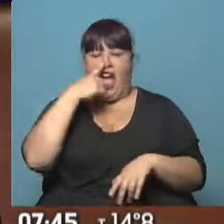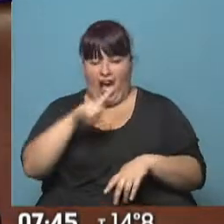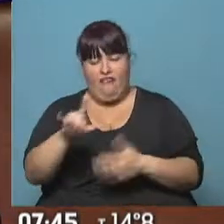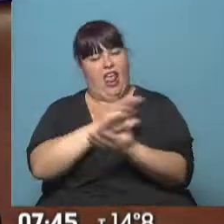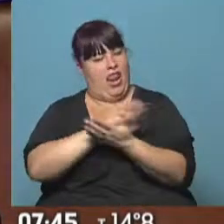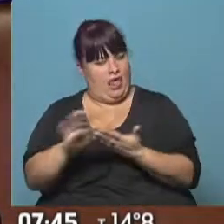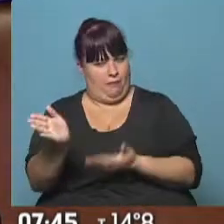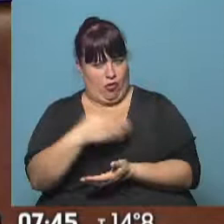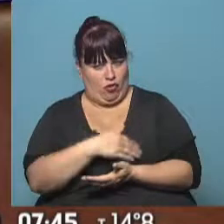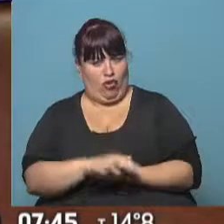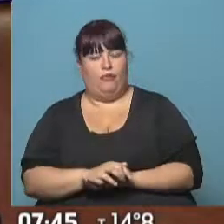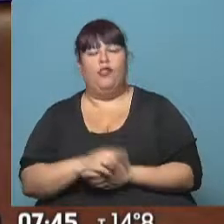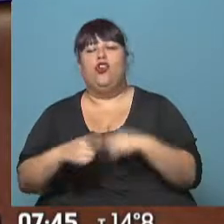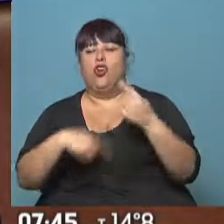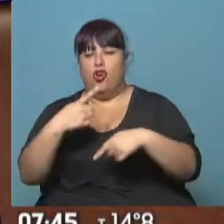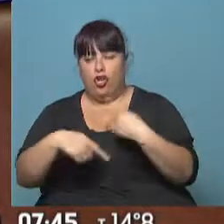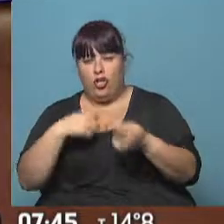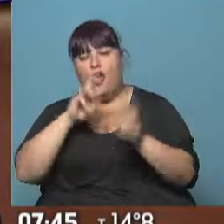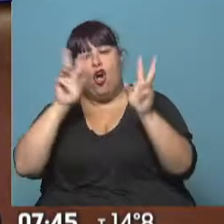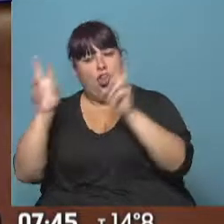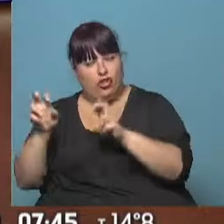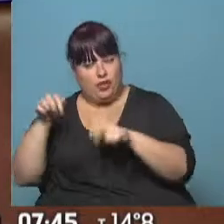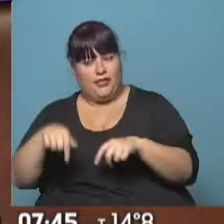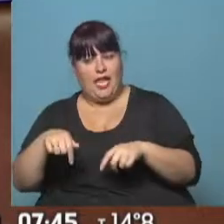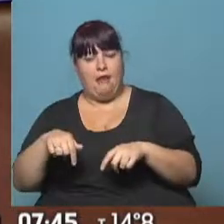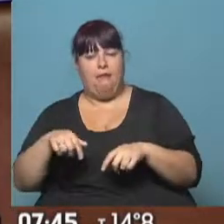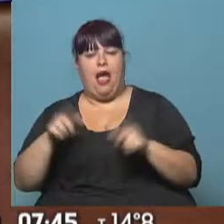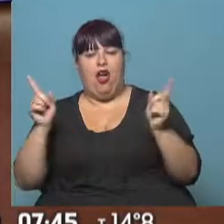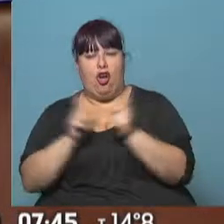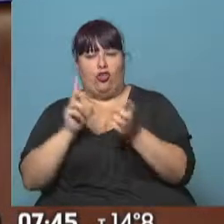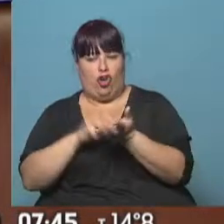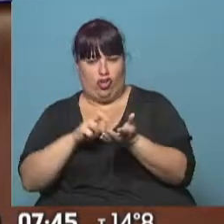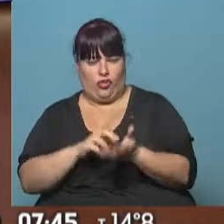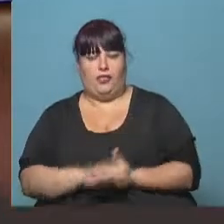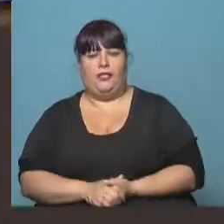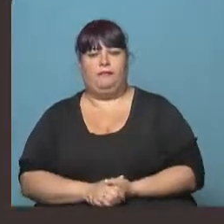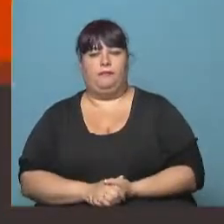fueron absueltos. Seguimos con más temas en esta síntesis de noticias.